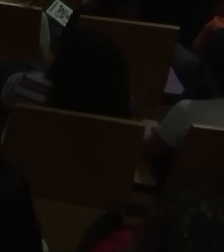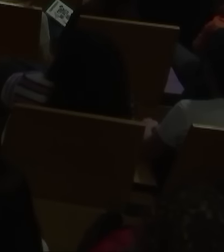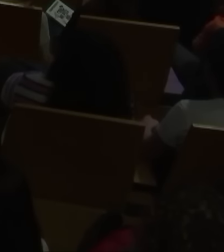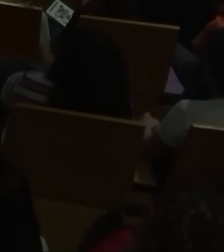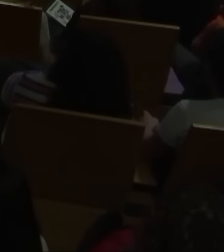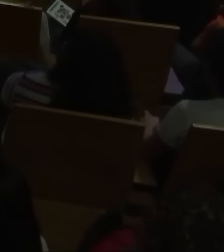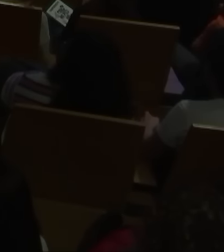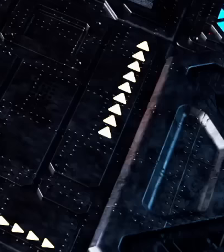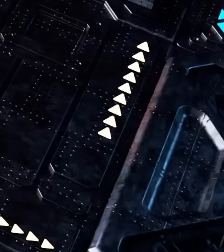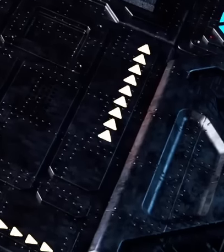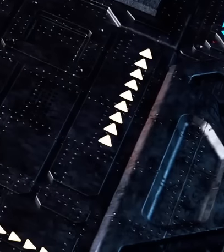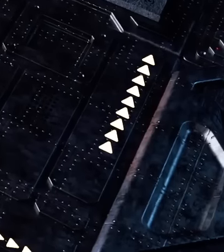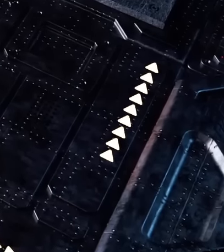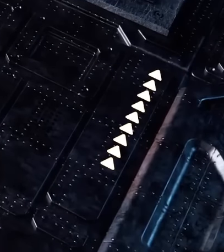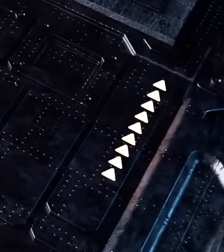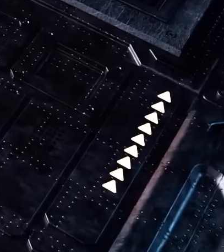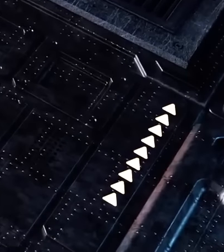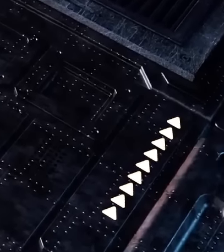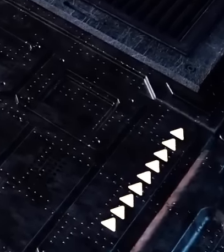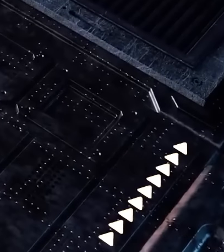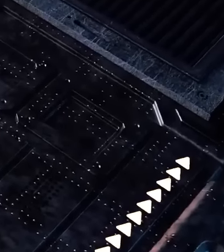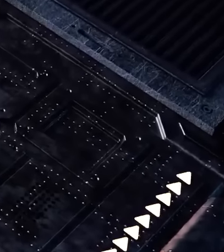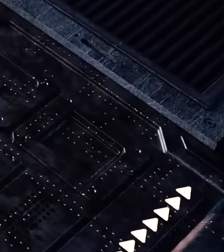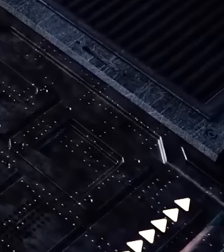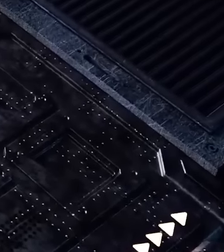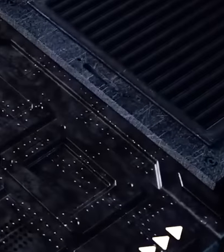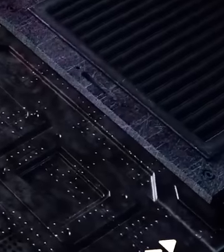¡Comienza Todopoderoso!